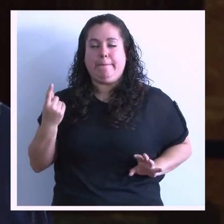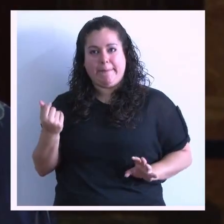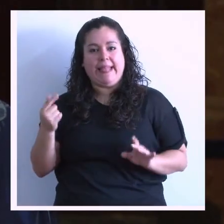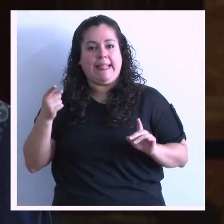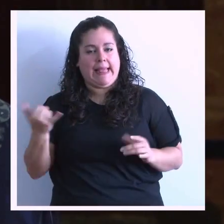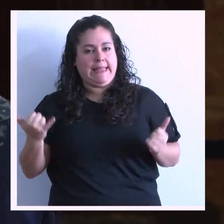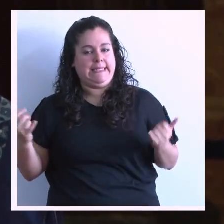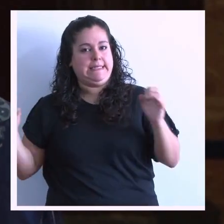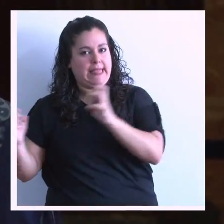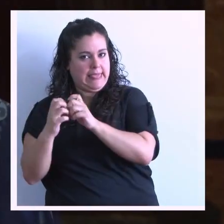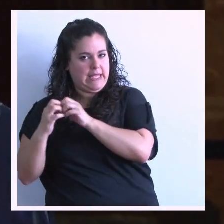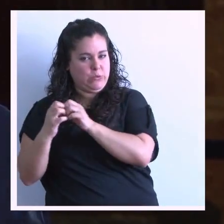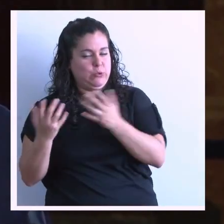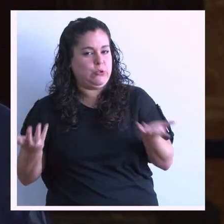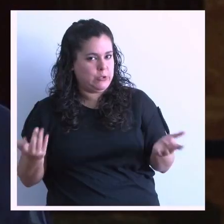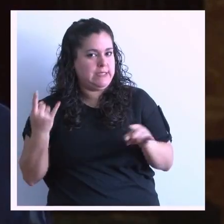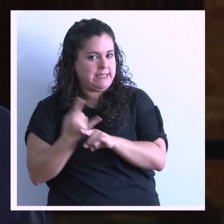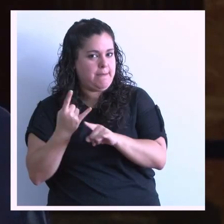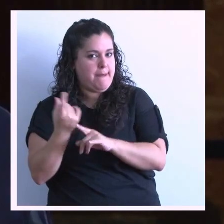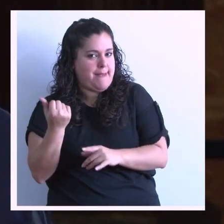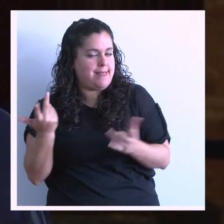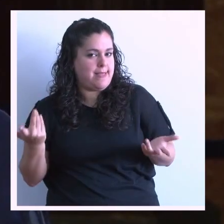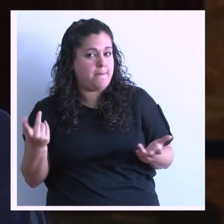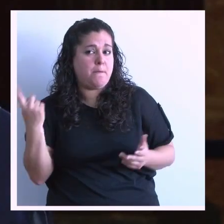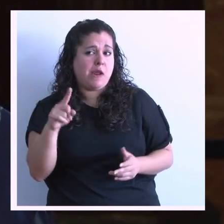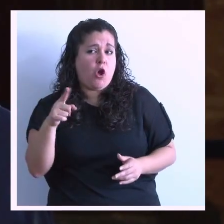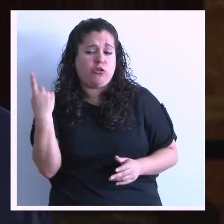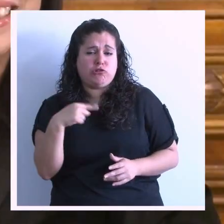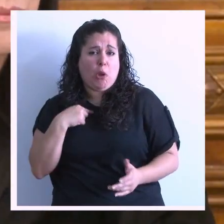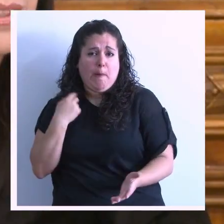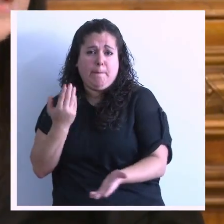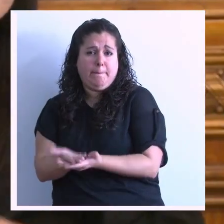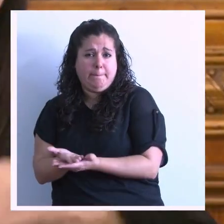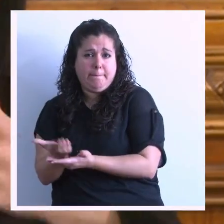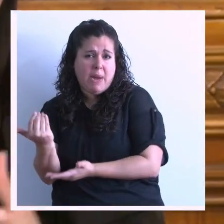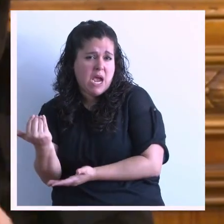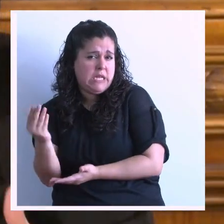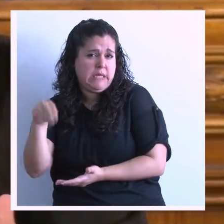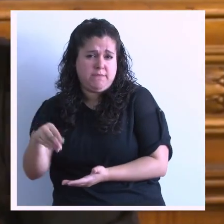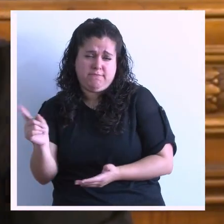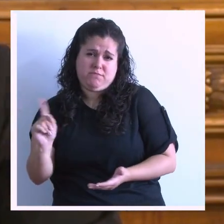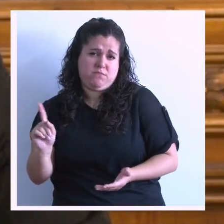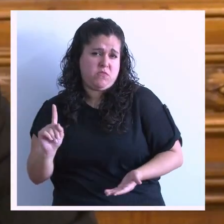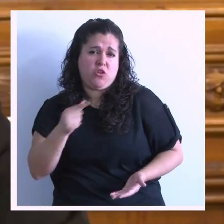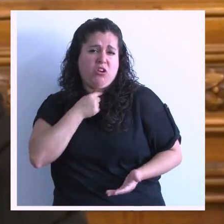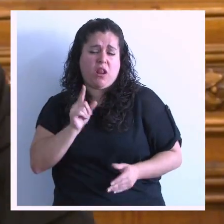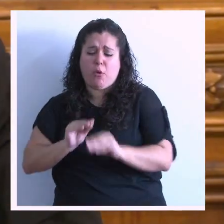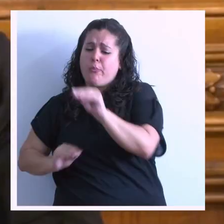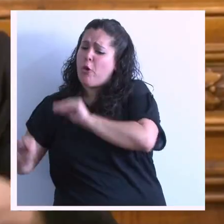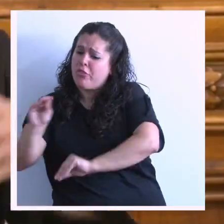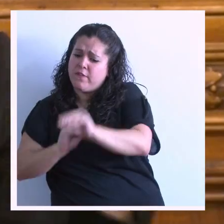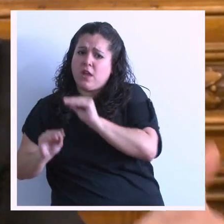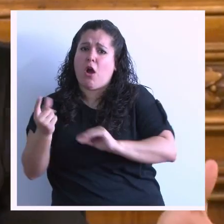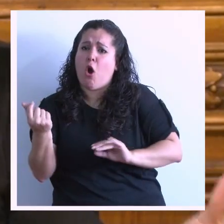esos van a ser los pasos a seguir, pero presupuestos se demoran siempre. Bueno, es importante contar cómo va esto, ¿no? Porque la gente